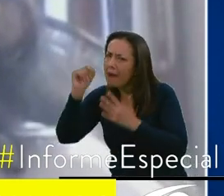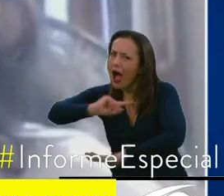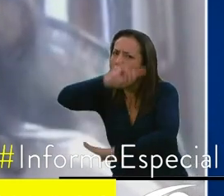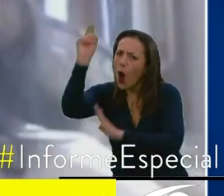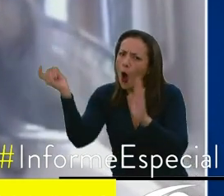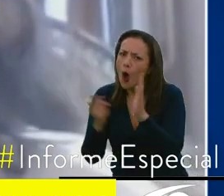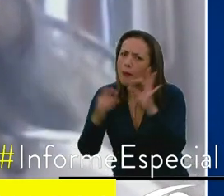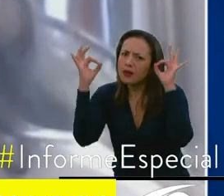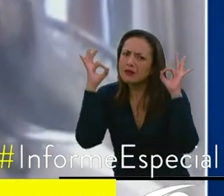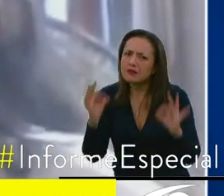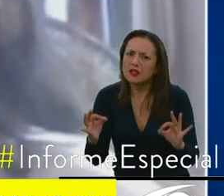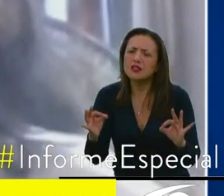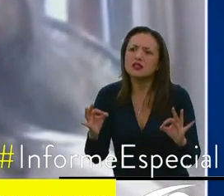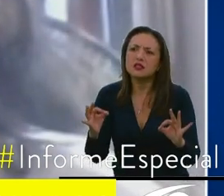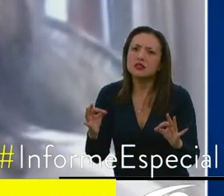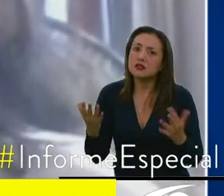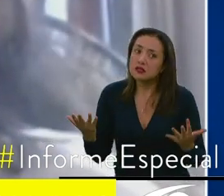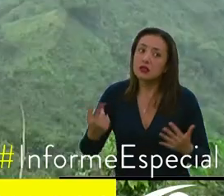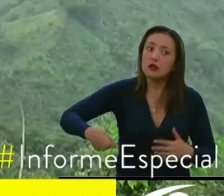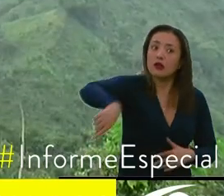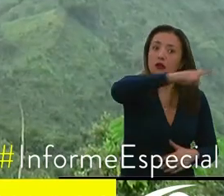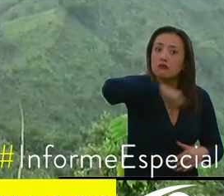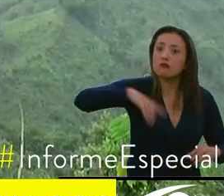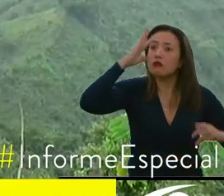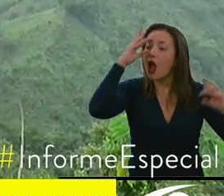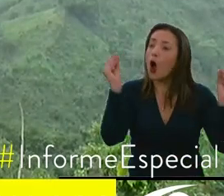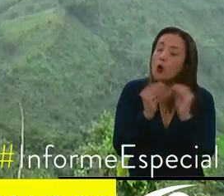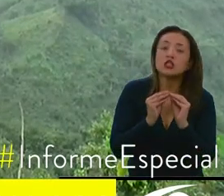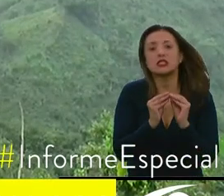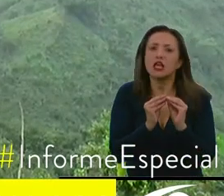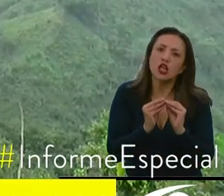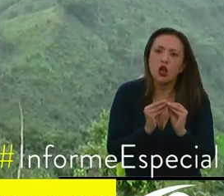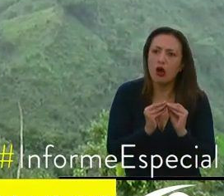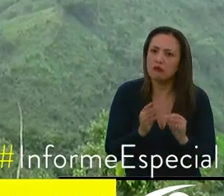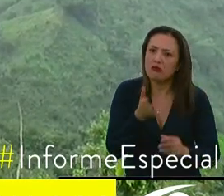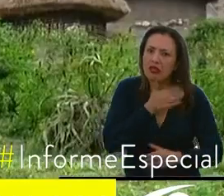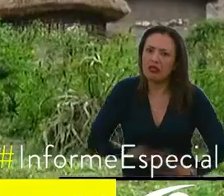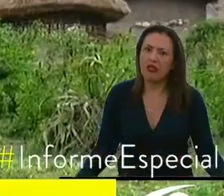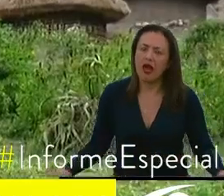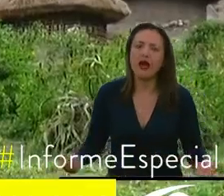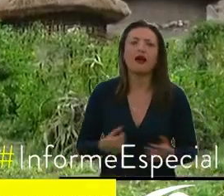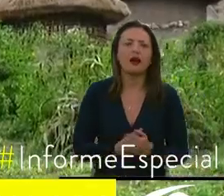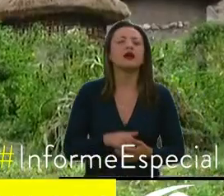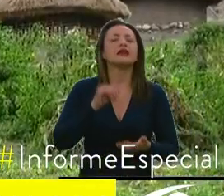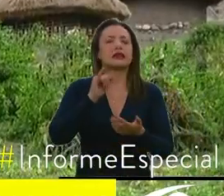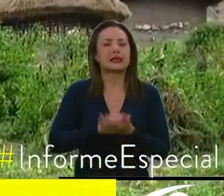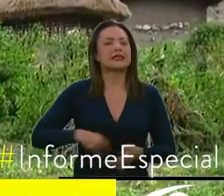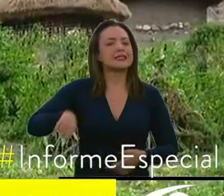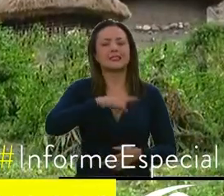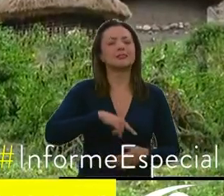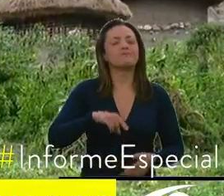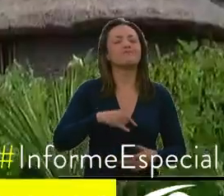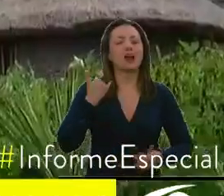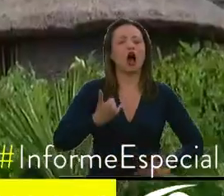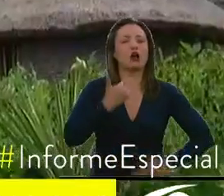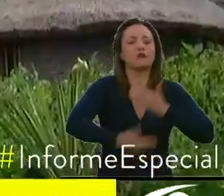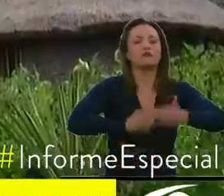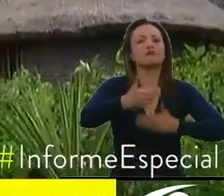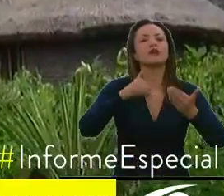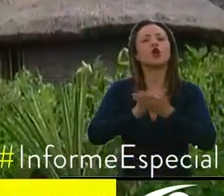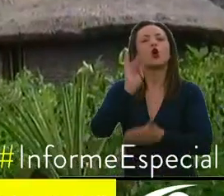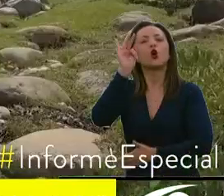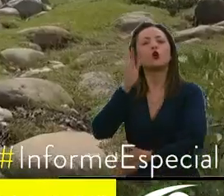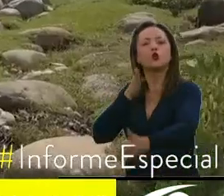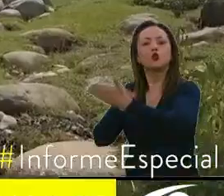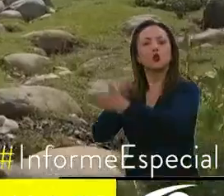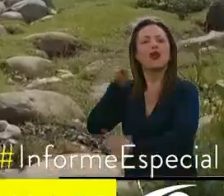si realmente estábamos todos de acuerdo o no. Por eso decidieron instaurar una acción de tutela contra el ministerio,